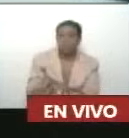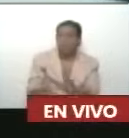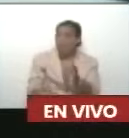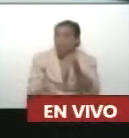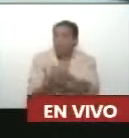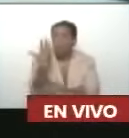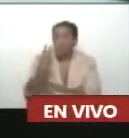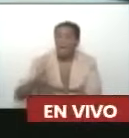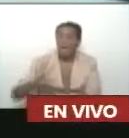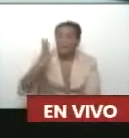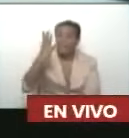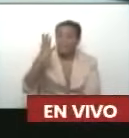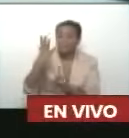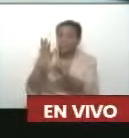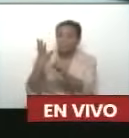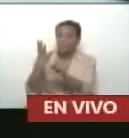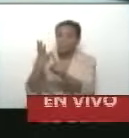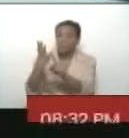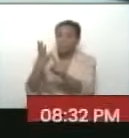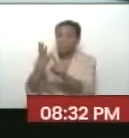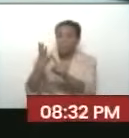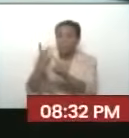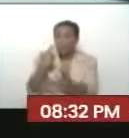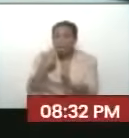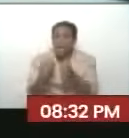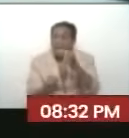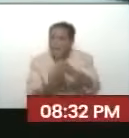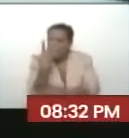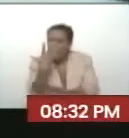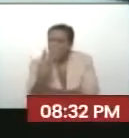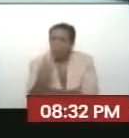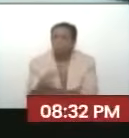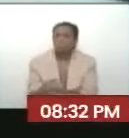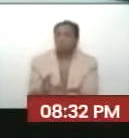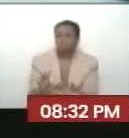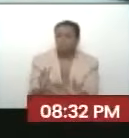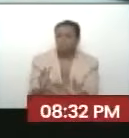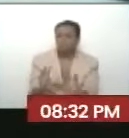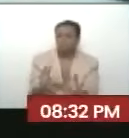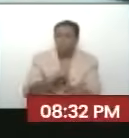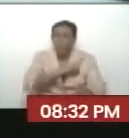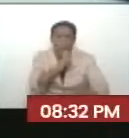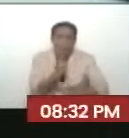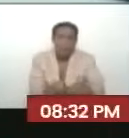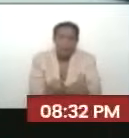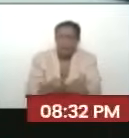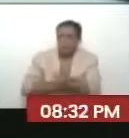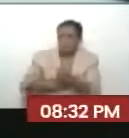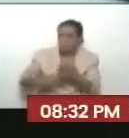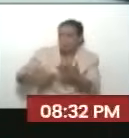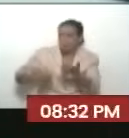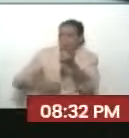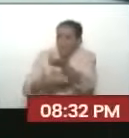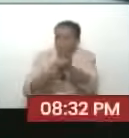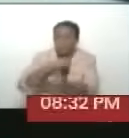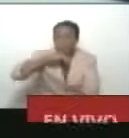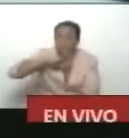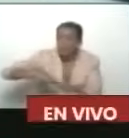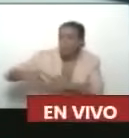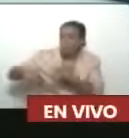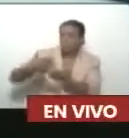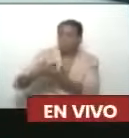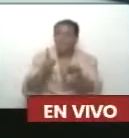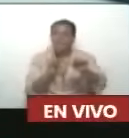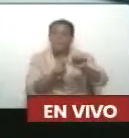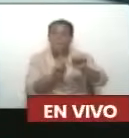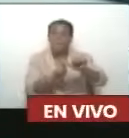lanzamos el 5º consenso que surgió de una coyuntura que revivió la fuerza histórica y ya lo vamos a ver. El